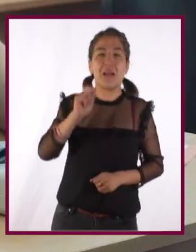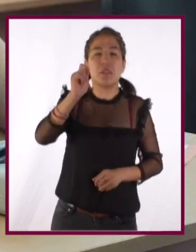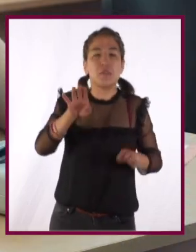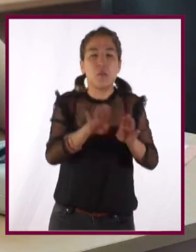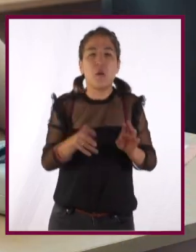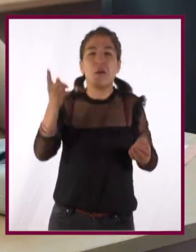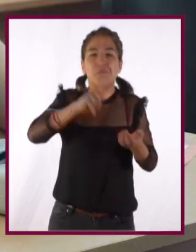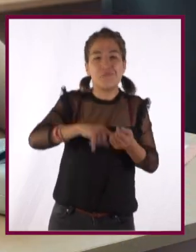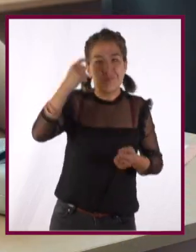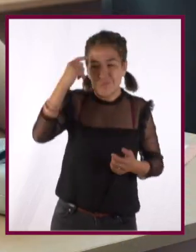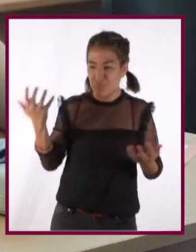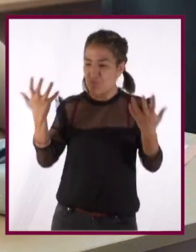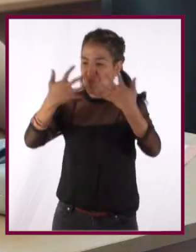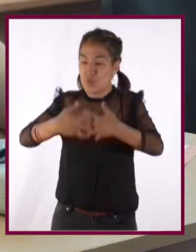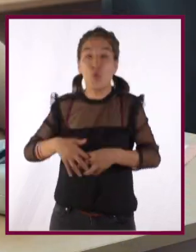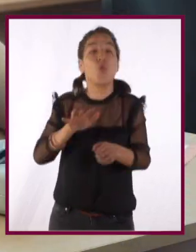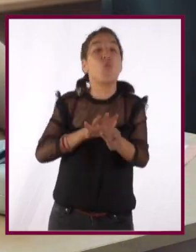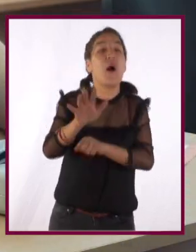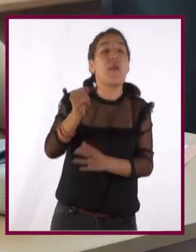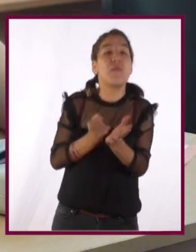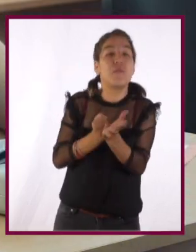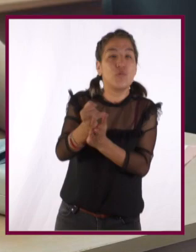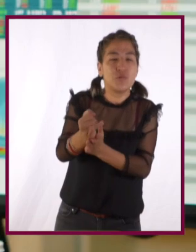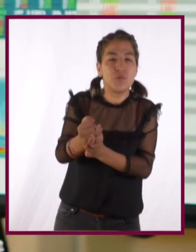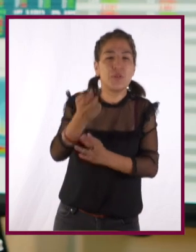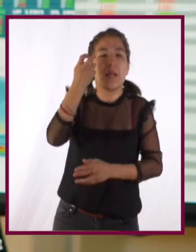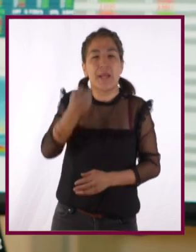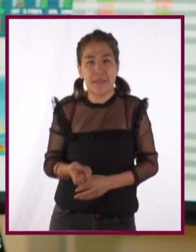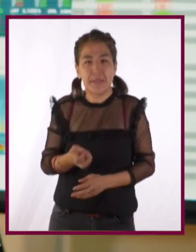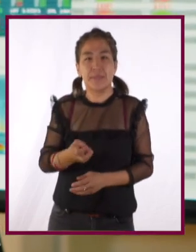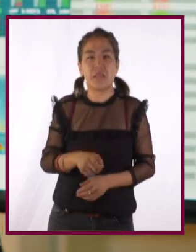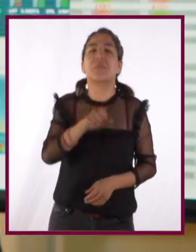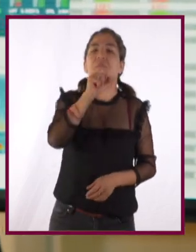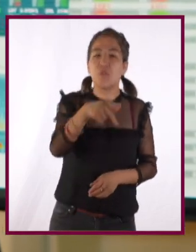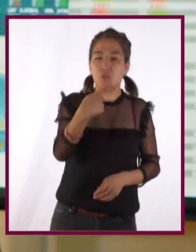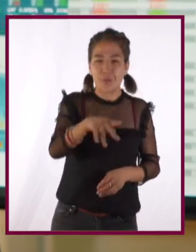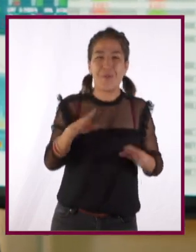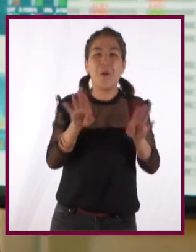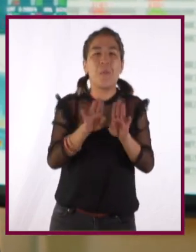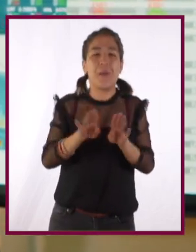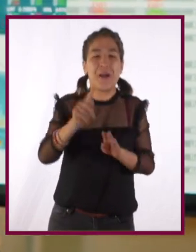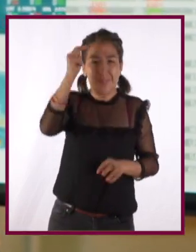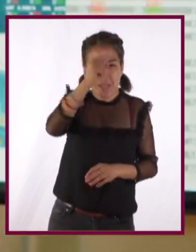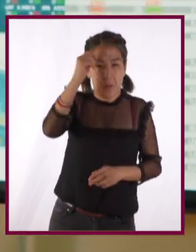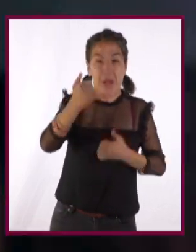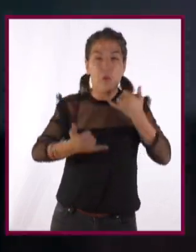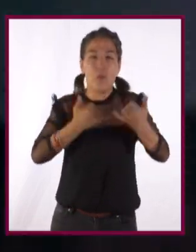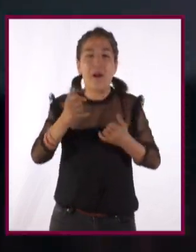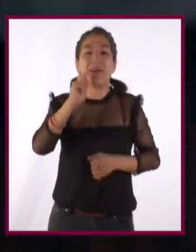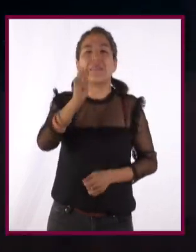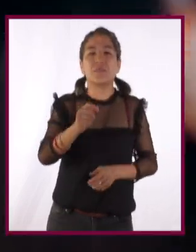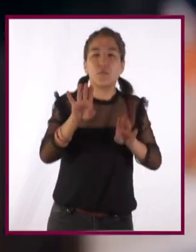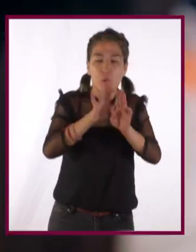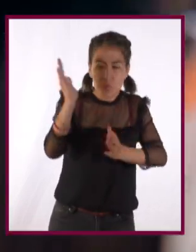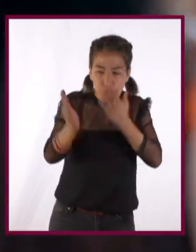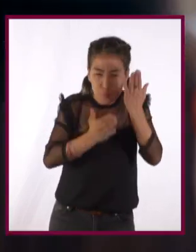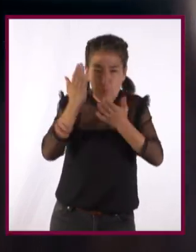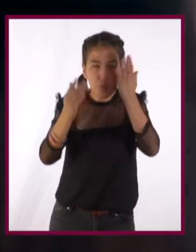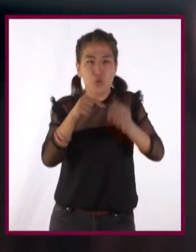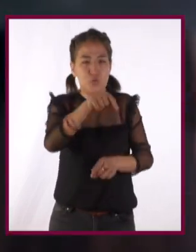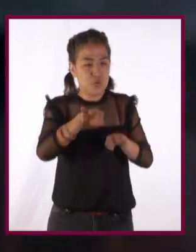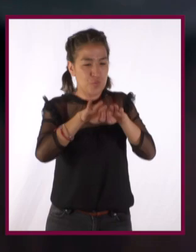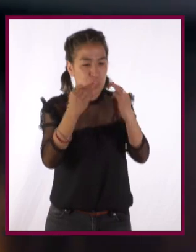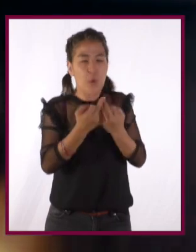una estrategia detrás de cada decisión que se toma. De allí que la definición de la teoría de juegos sea la del estudio de